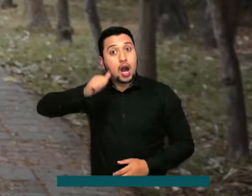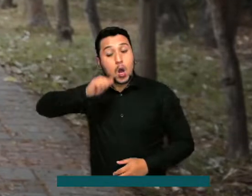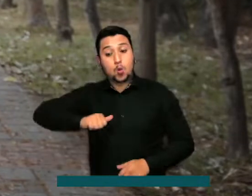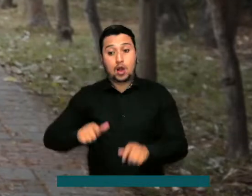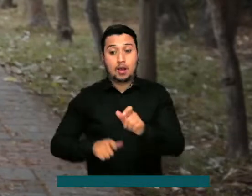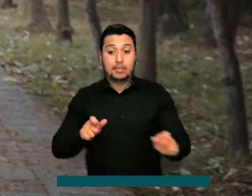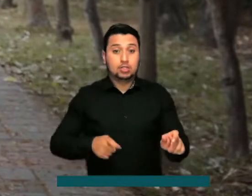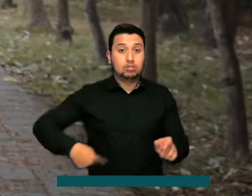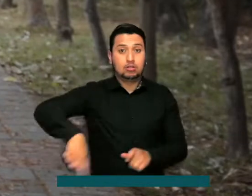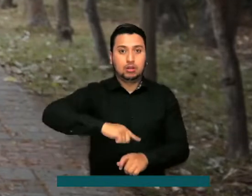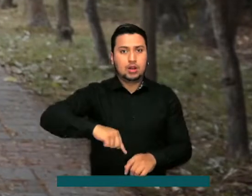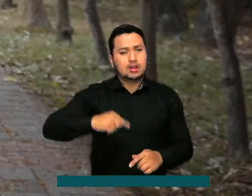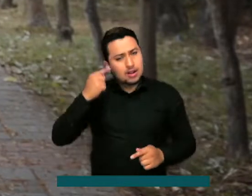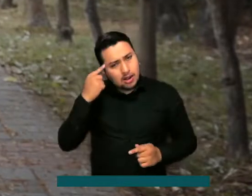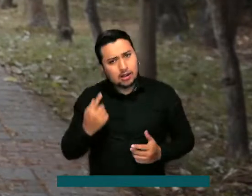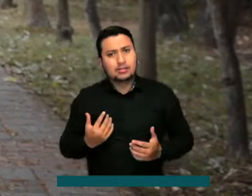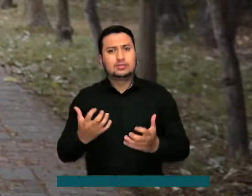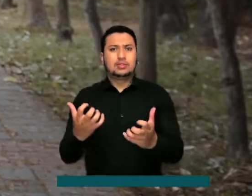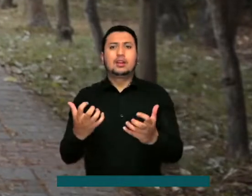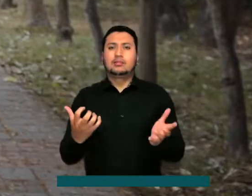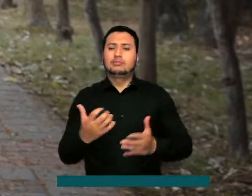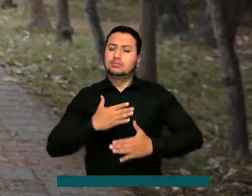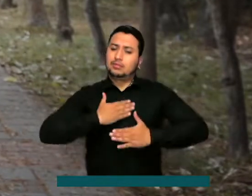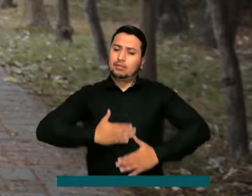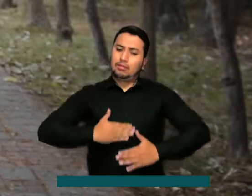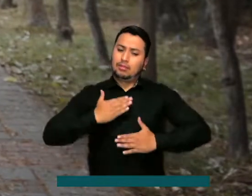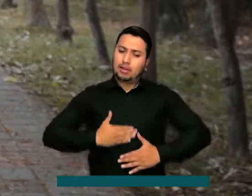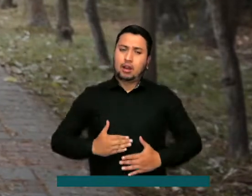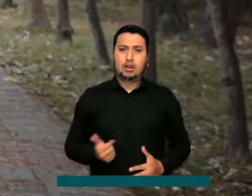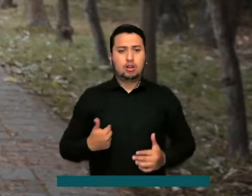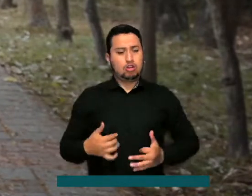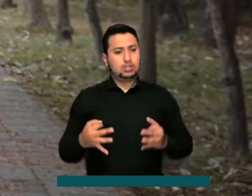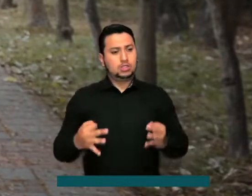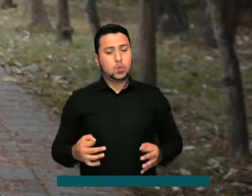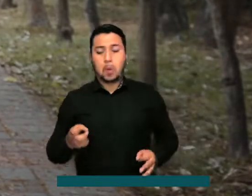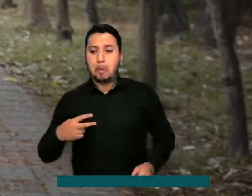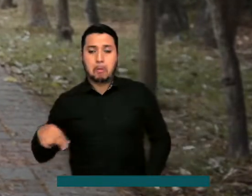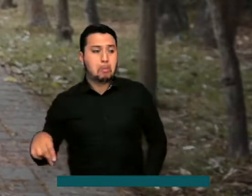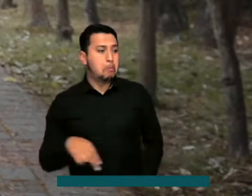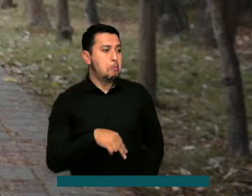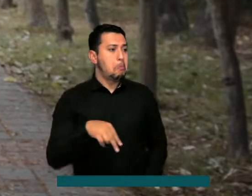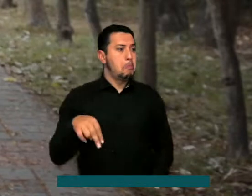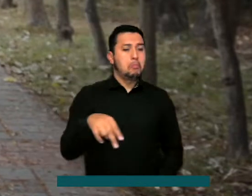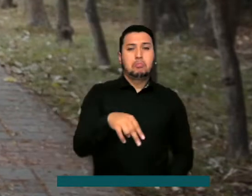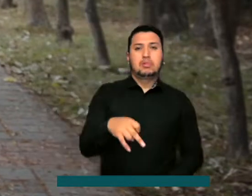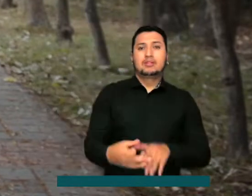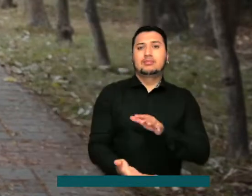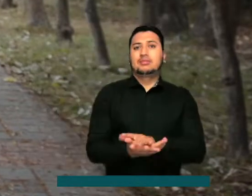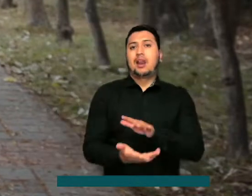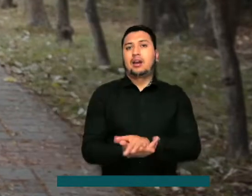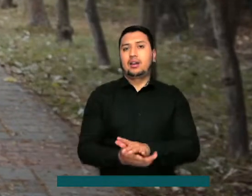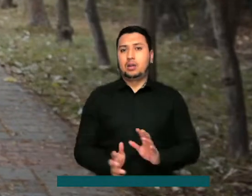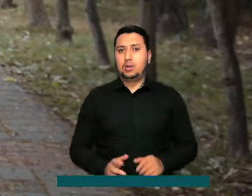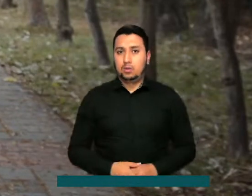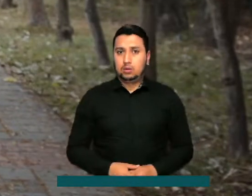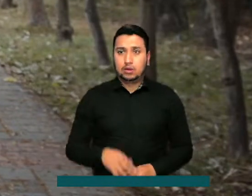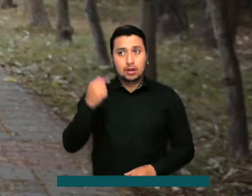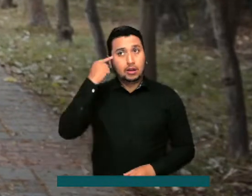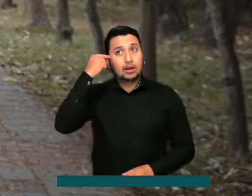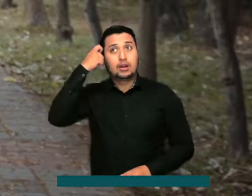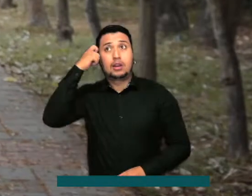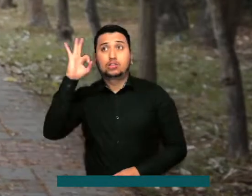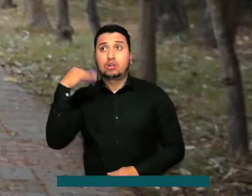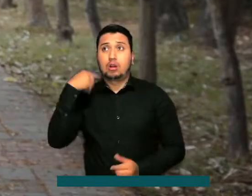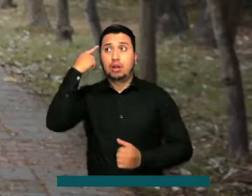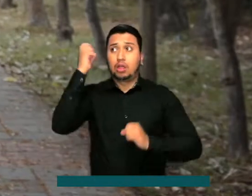tiempos difíciles es recuperar de nuevo la seguridad, es poder recorrer todos los espacios del departamento tranquilos, sin